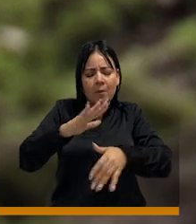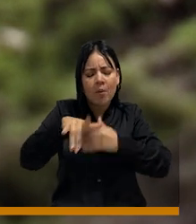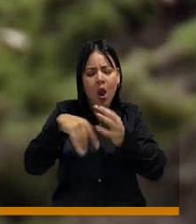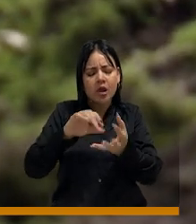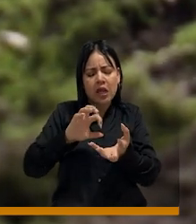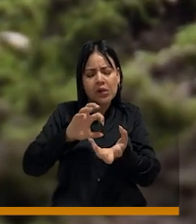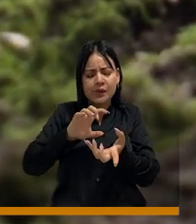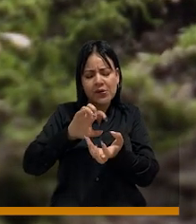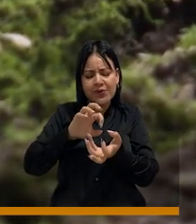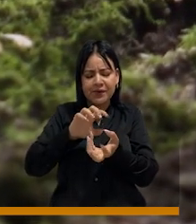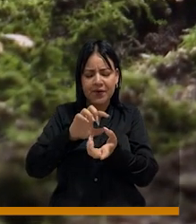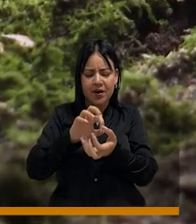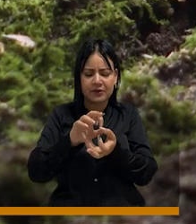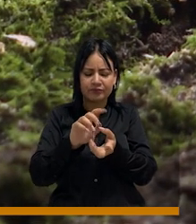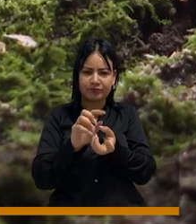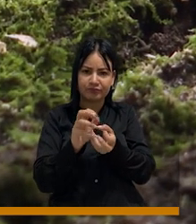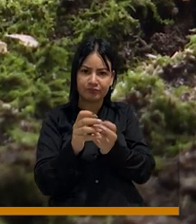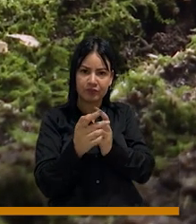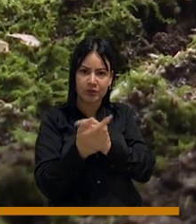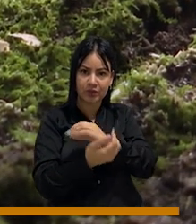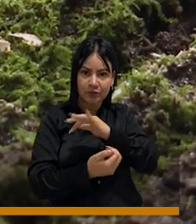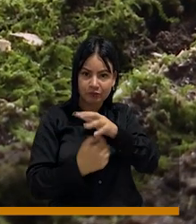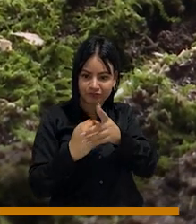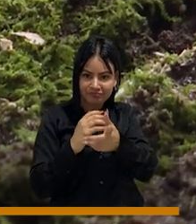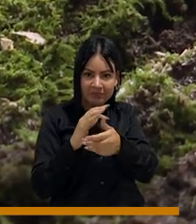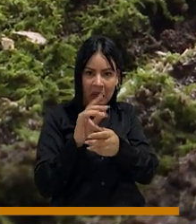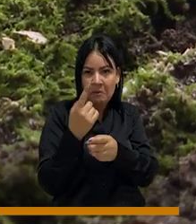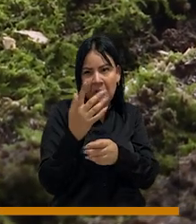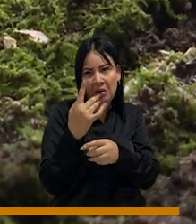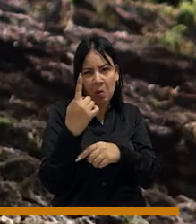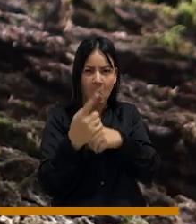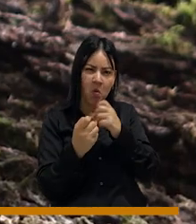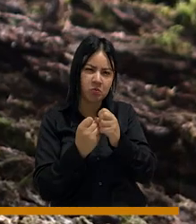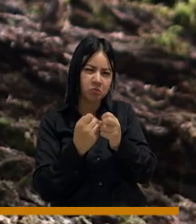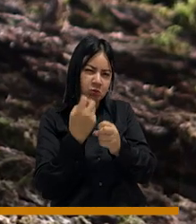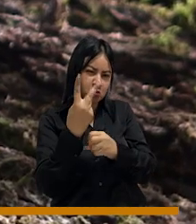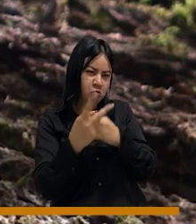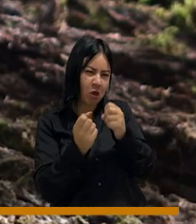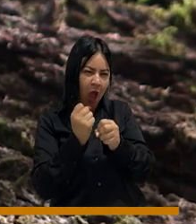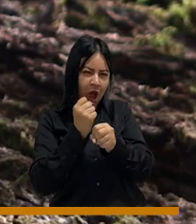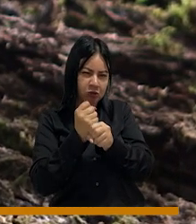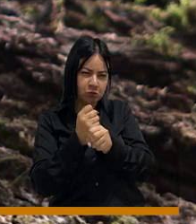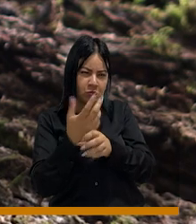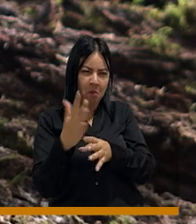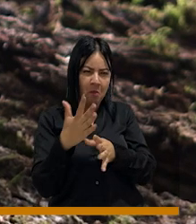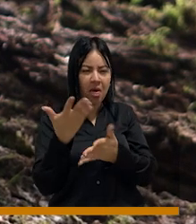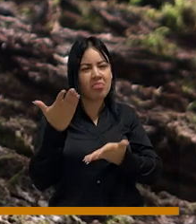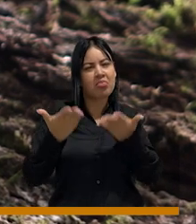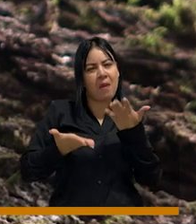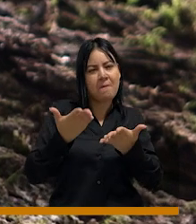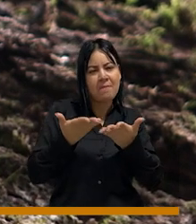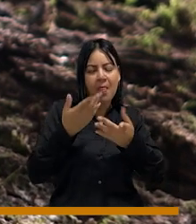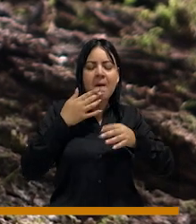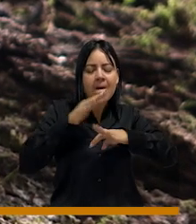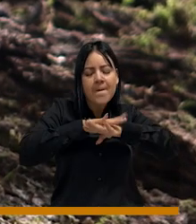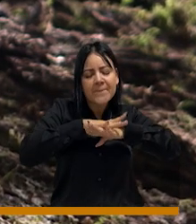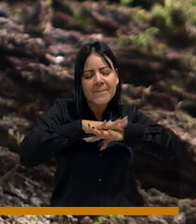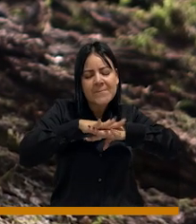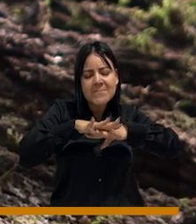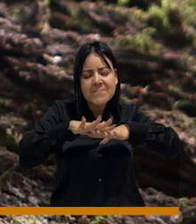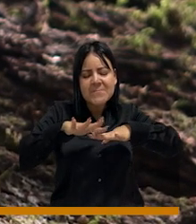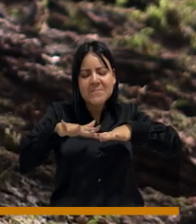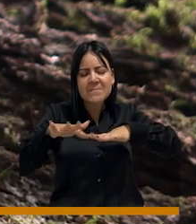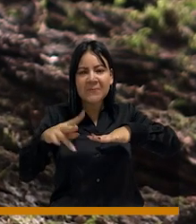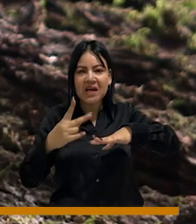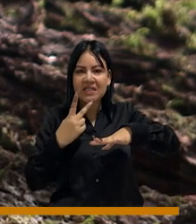que se descompone uno tras otro, se va descomponiendo. Siempre se demora más o menos 1 o 2 añitos, dependiendo pues de la capa vegetal que